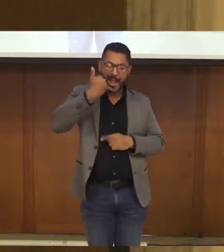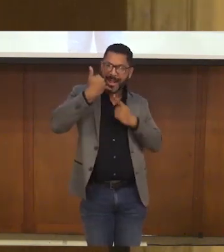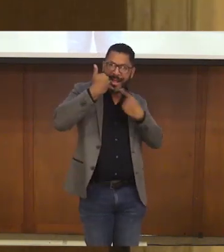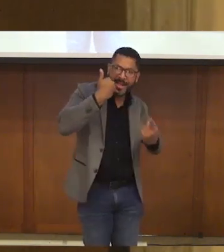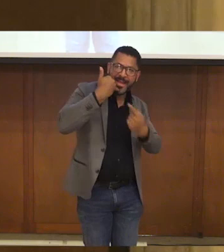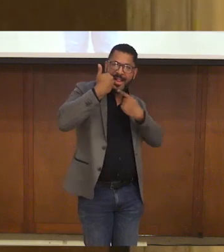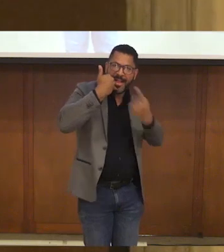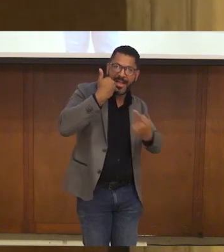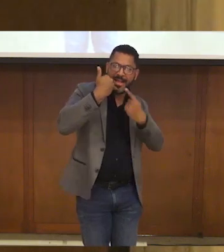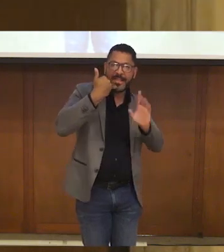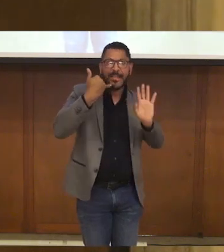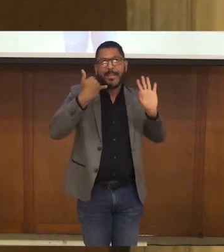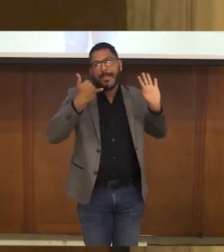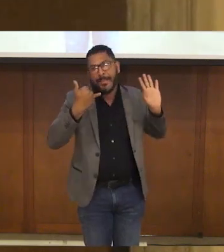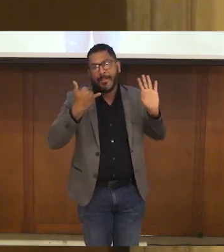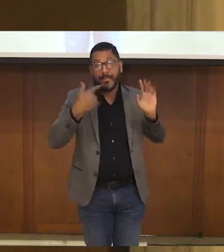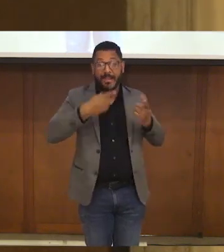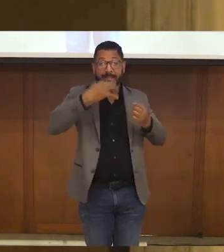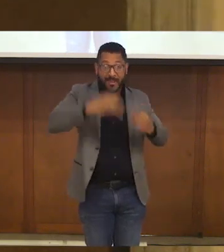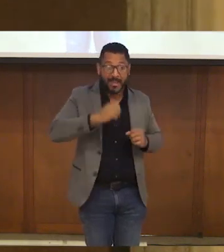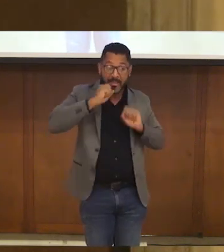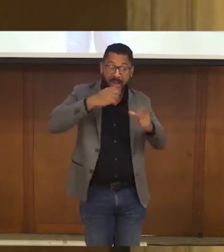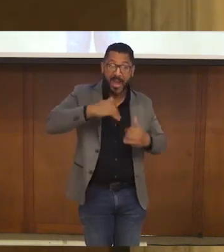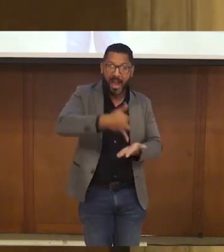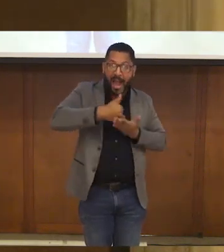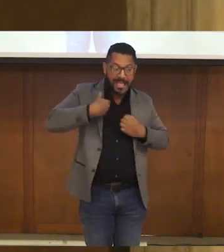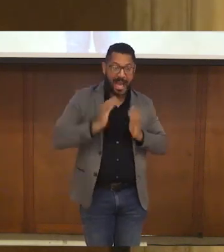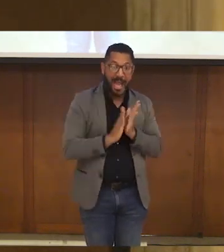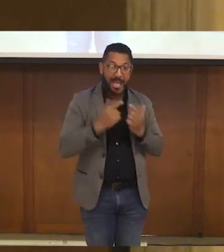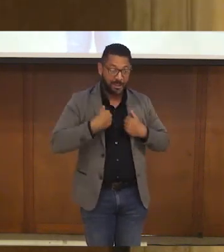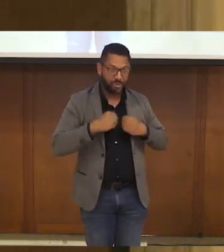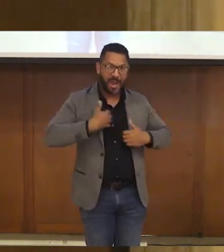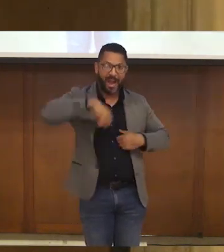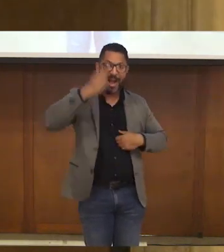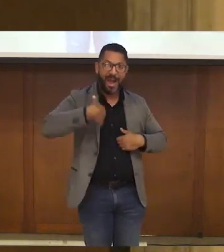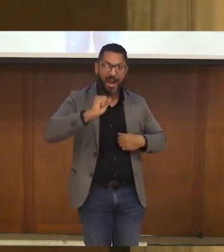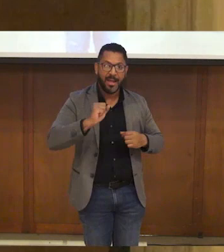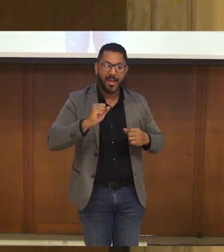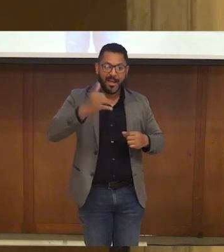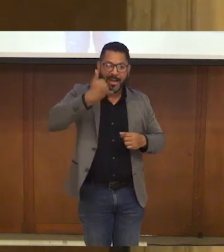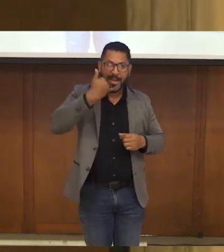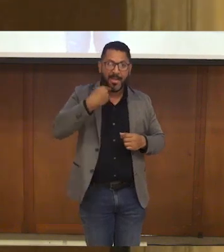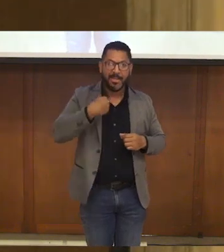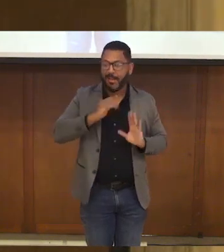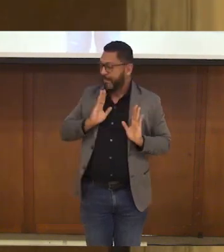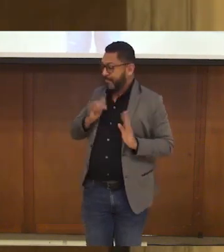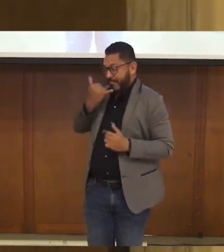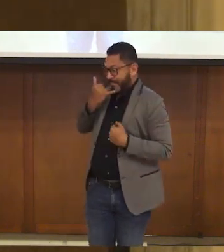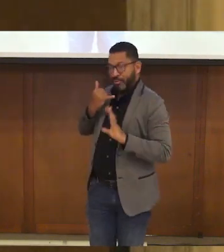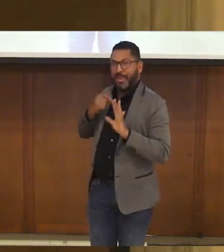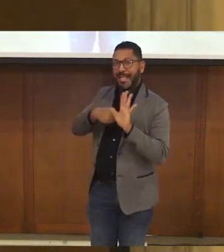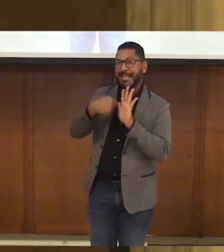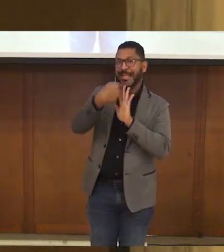le insistía mucho a ella, yo le decía que si me lo había ganado, que se me había ganado el premio, y ella me decía, yo lo